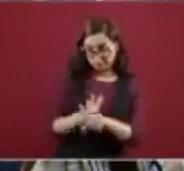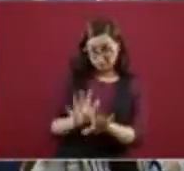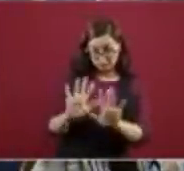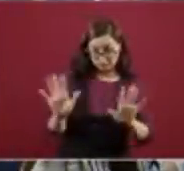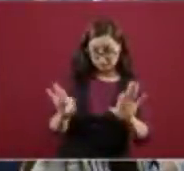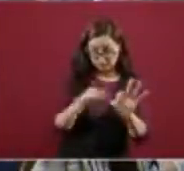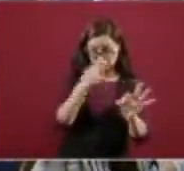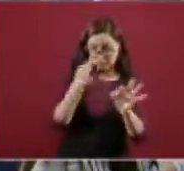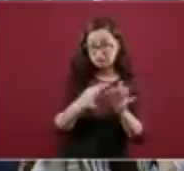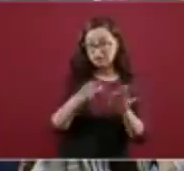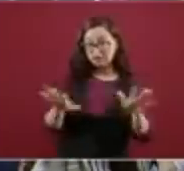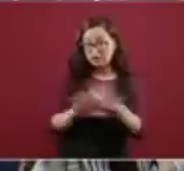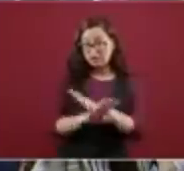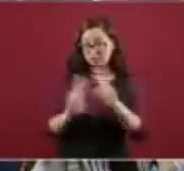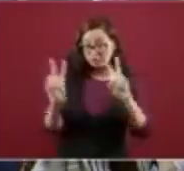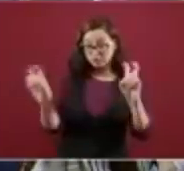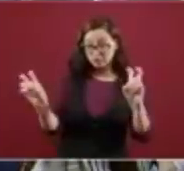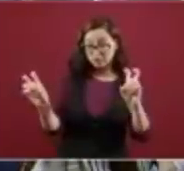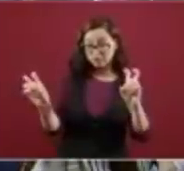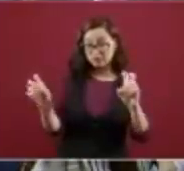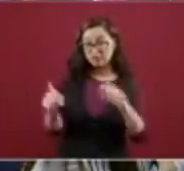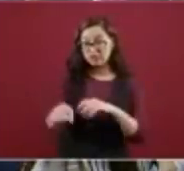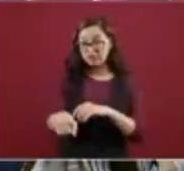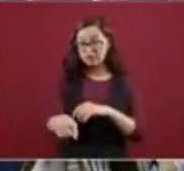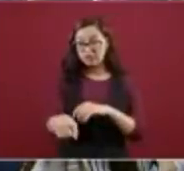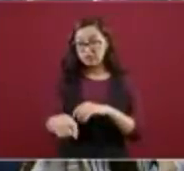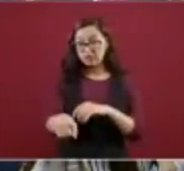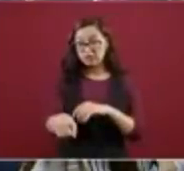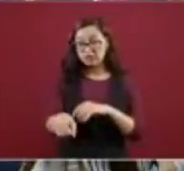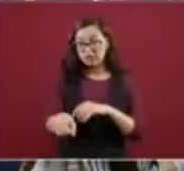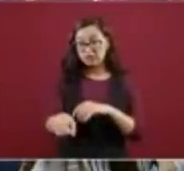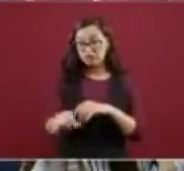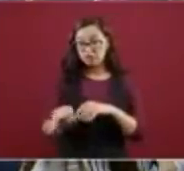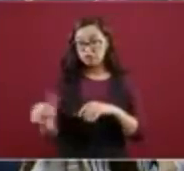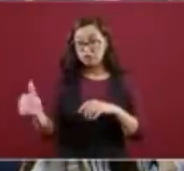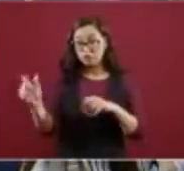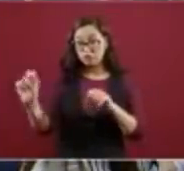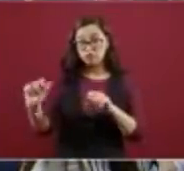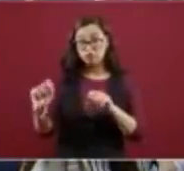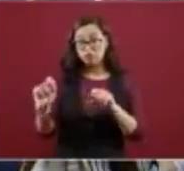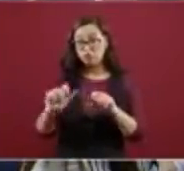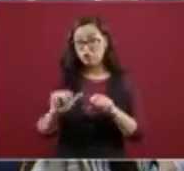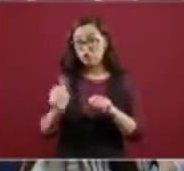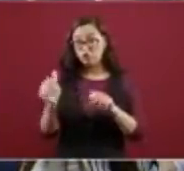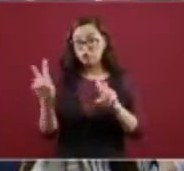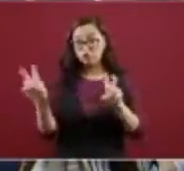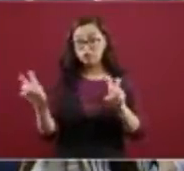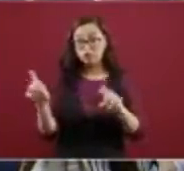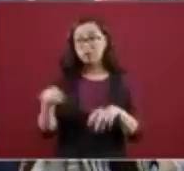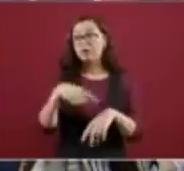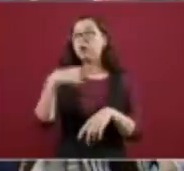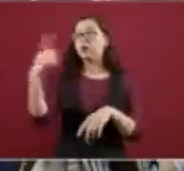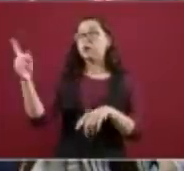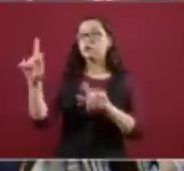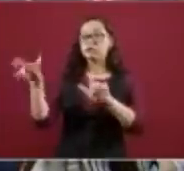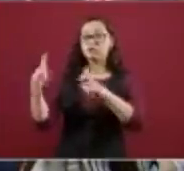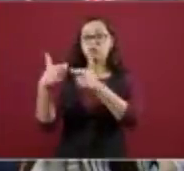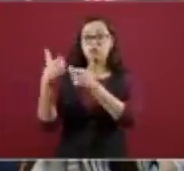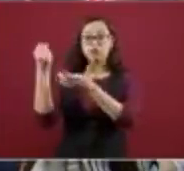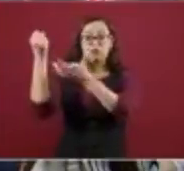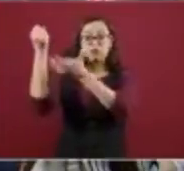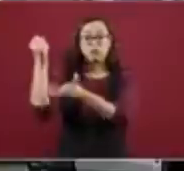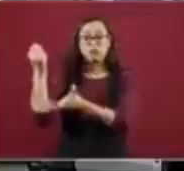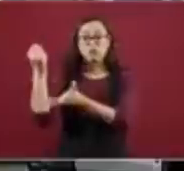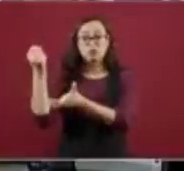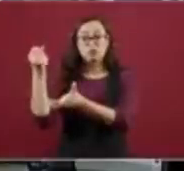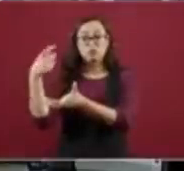parece? Y entramos ya para que Isabel ya inicie… presidente, por favor, el tema de los fondos, que dice que no se van a